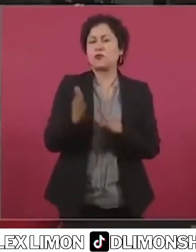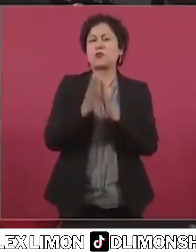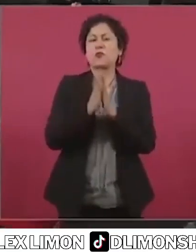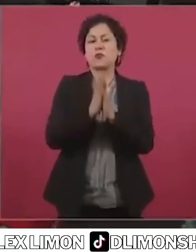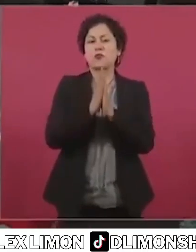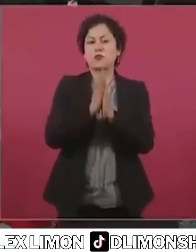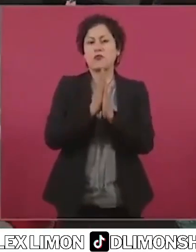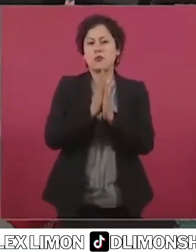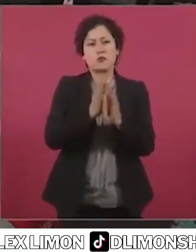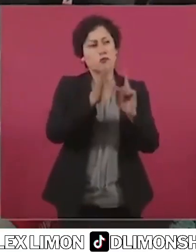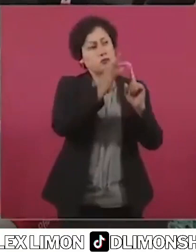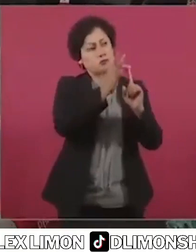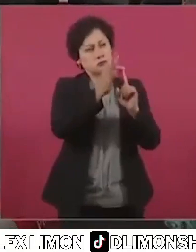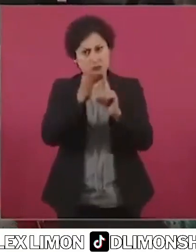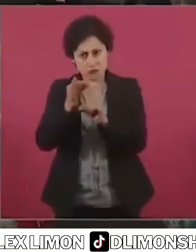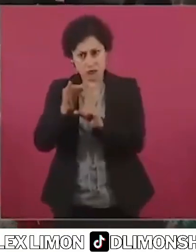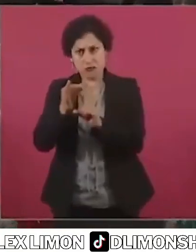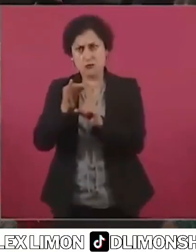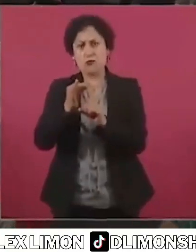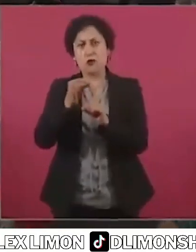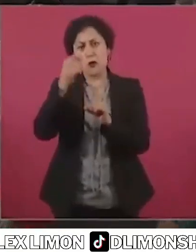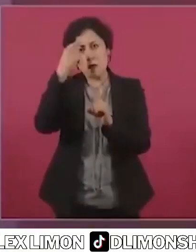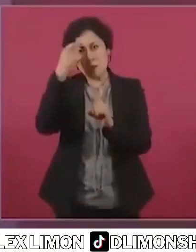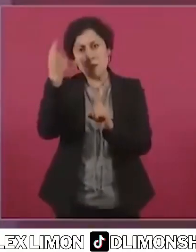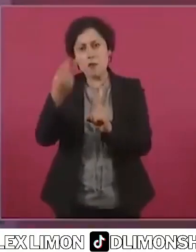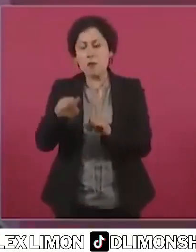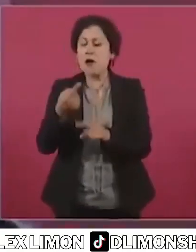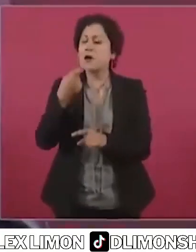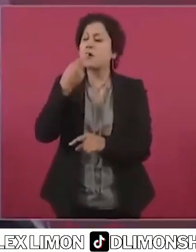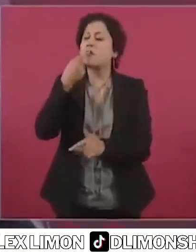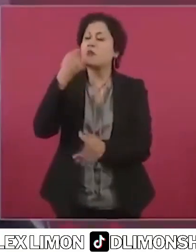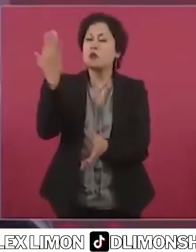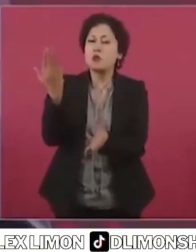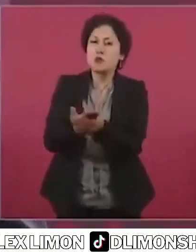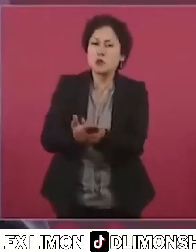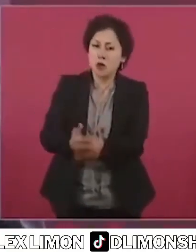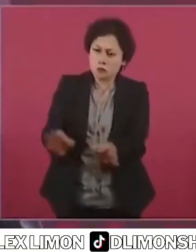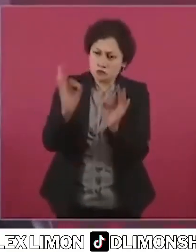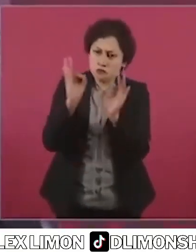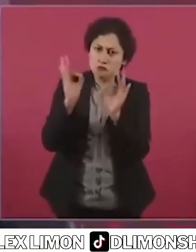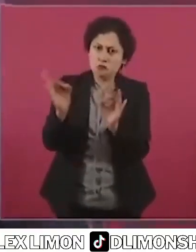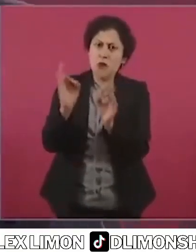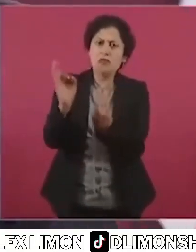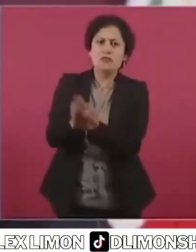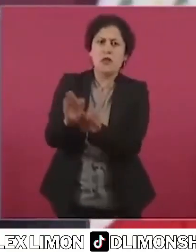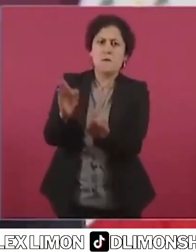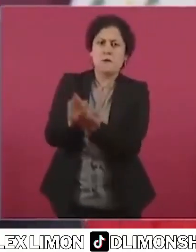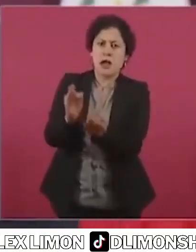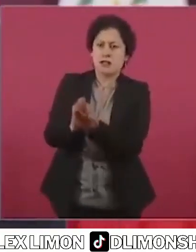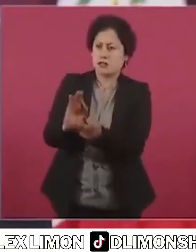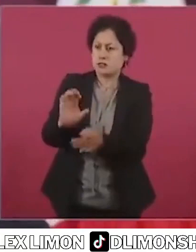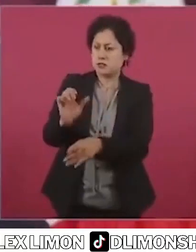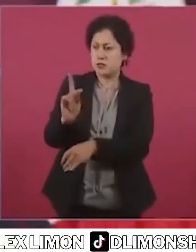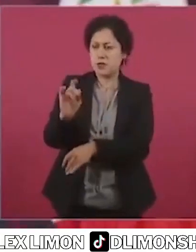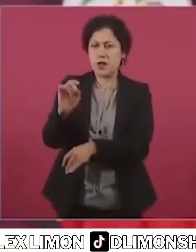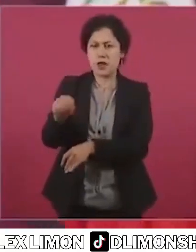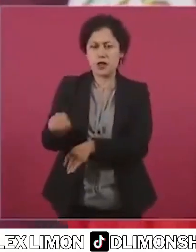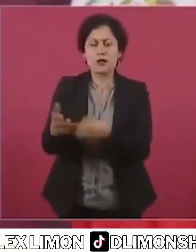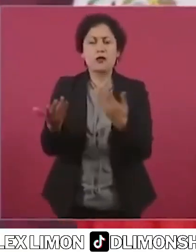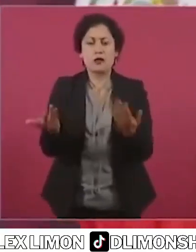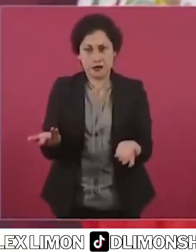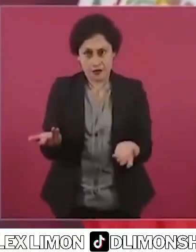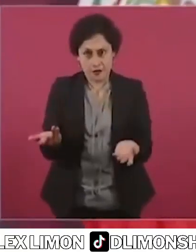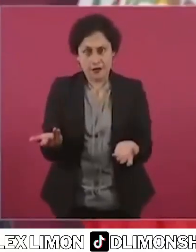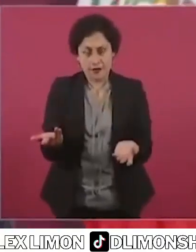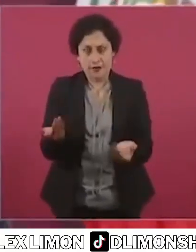lleve a comer uno buenos tacos y sí sí sí sí no está mal ese Chipilín una este